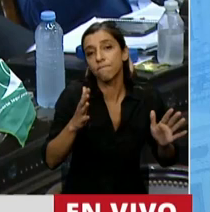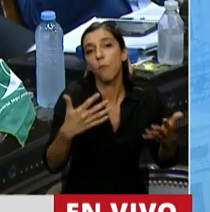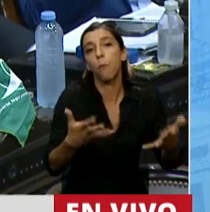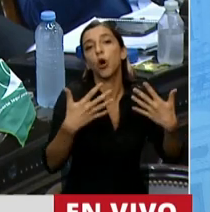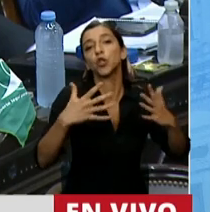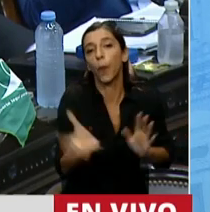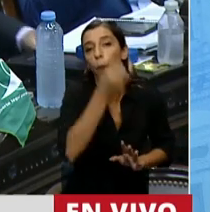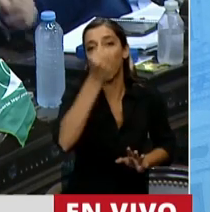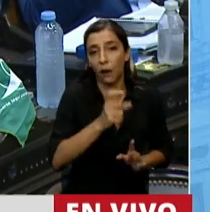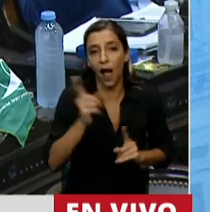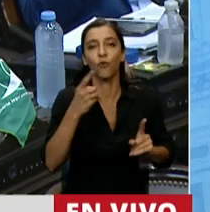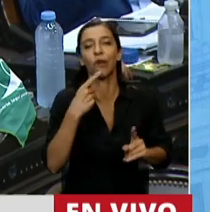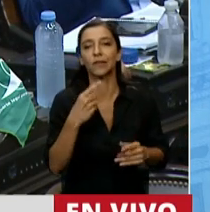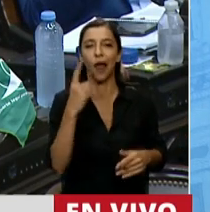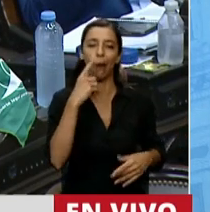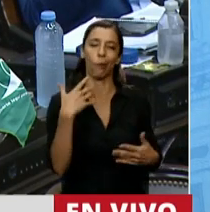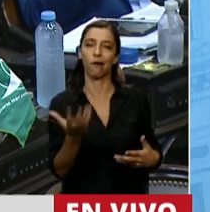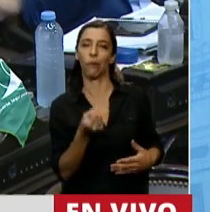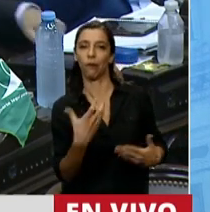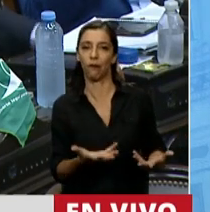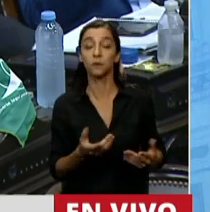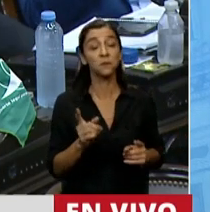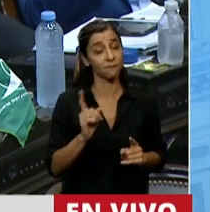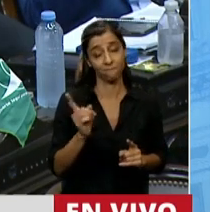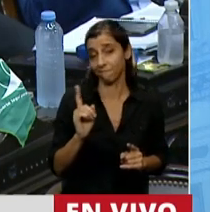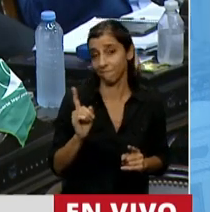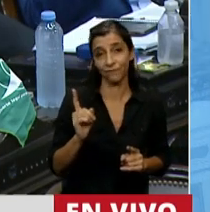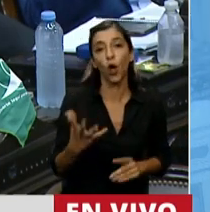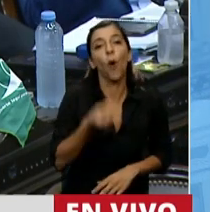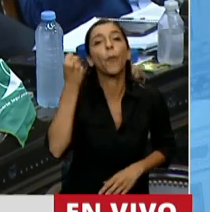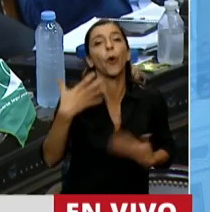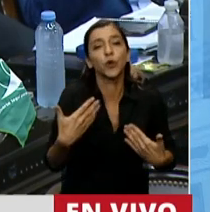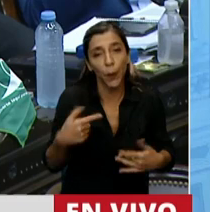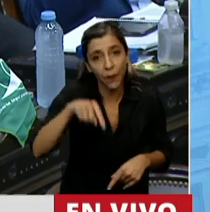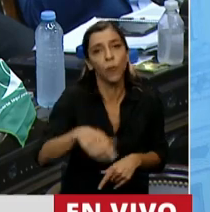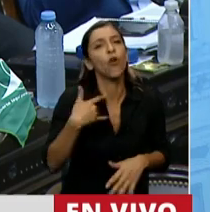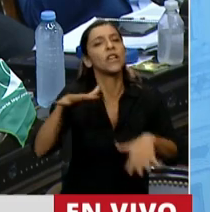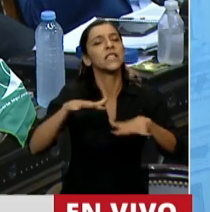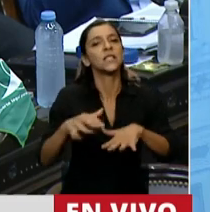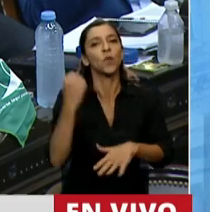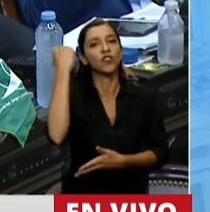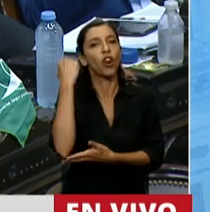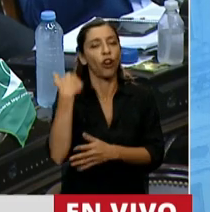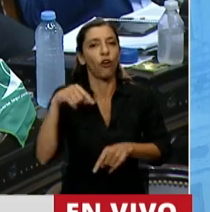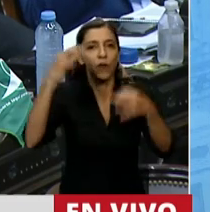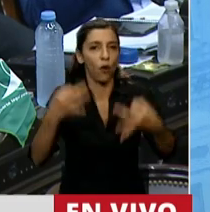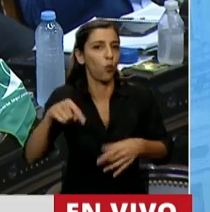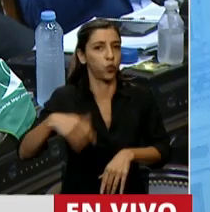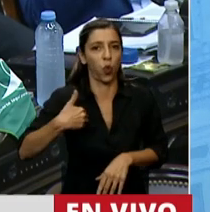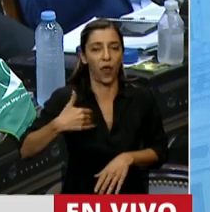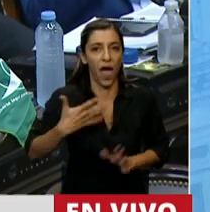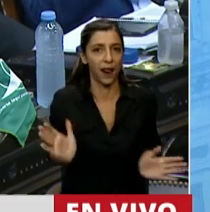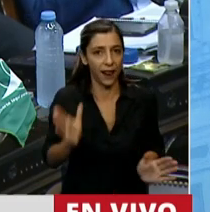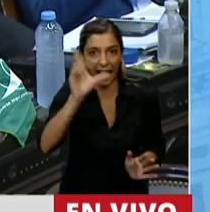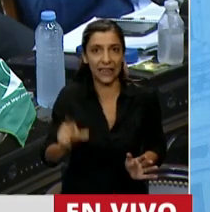animaron a hablar de oportunismo. La oportunidad vinculada con la situación económica que vivimos en nuestro país.